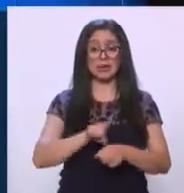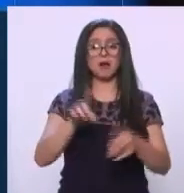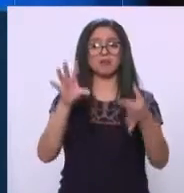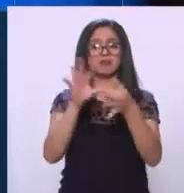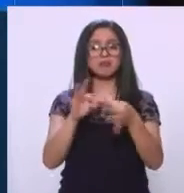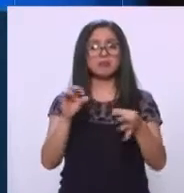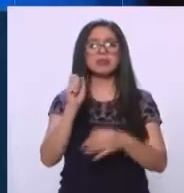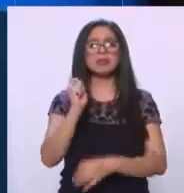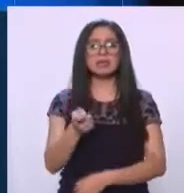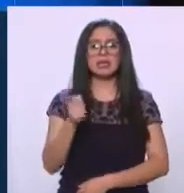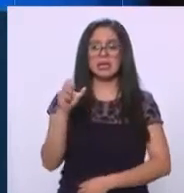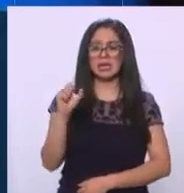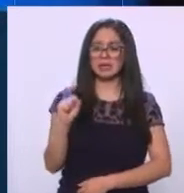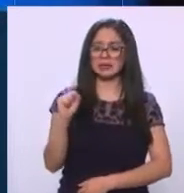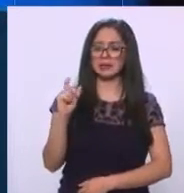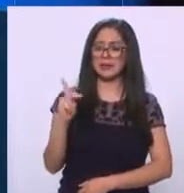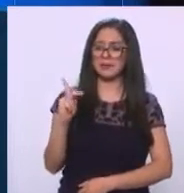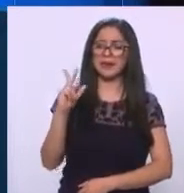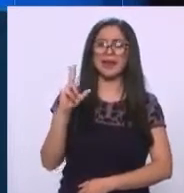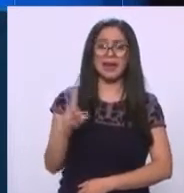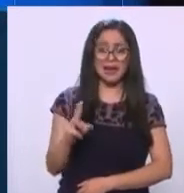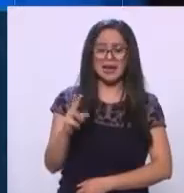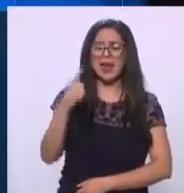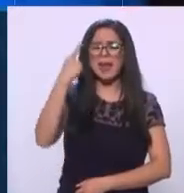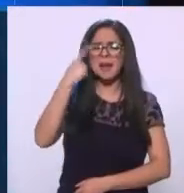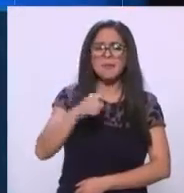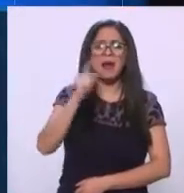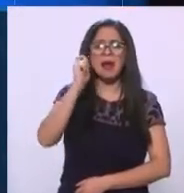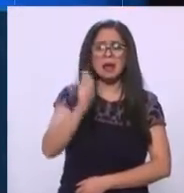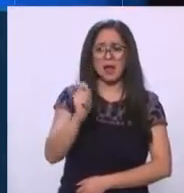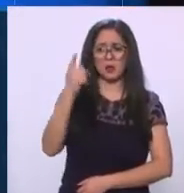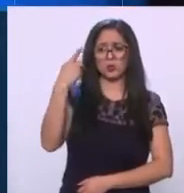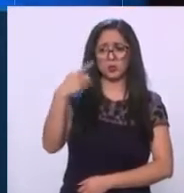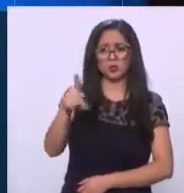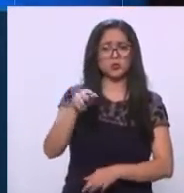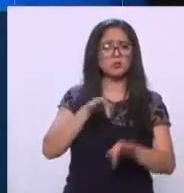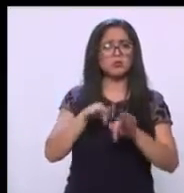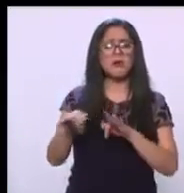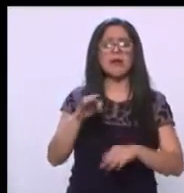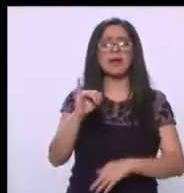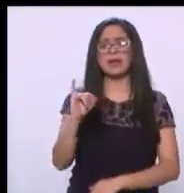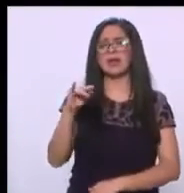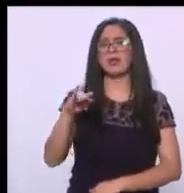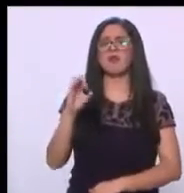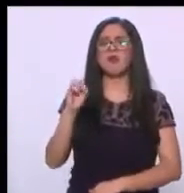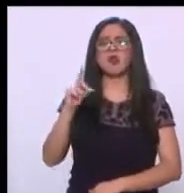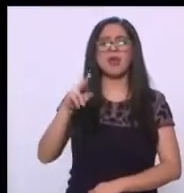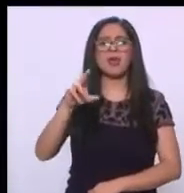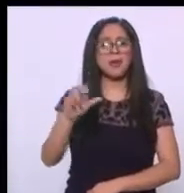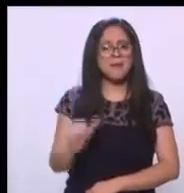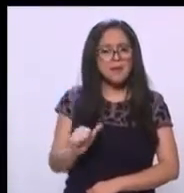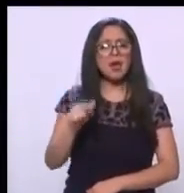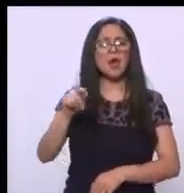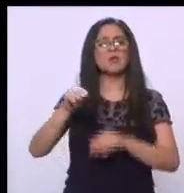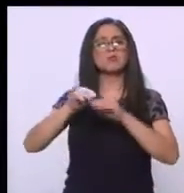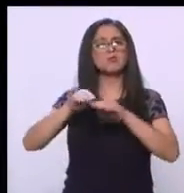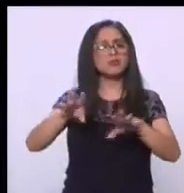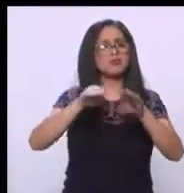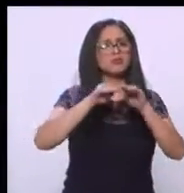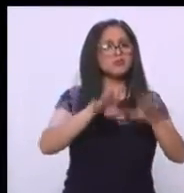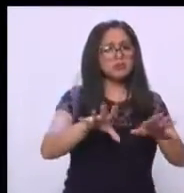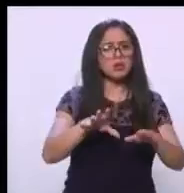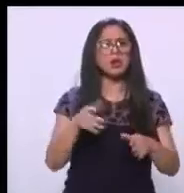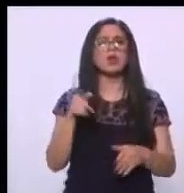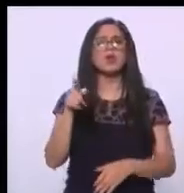con SPR justo para abonar a la labor que ha estado haciendo Infodemia a través de su plataforma y de estos espacios de los que ahora estamos